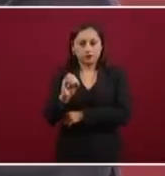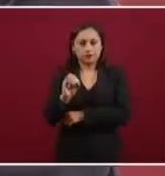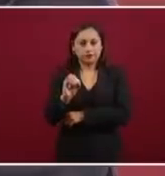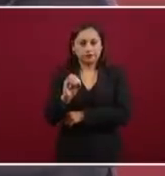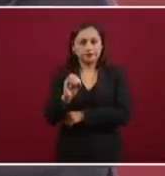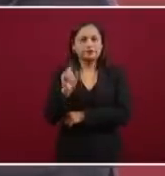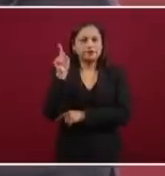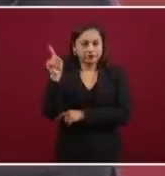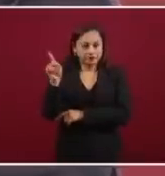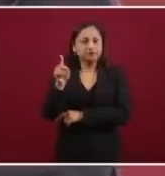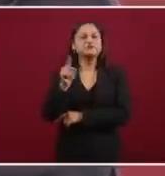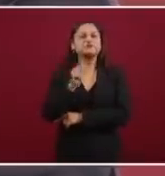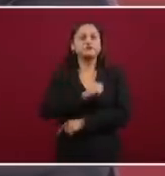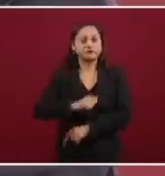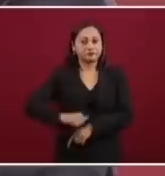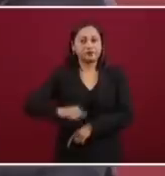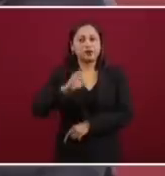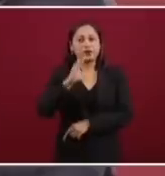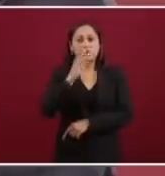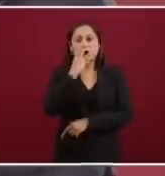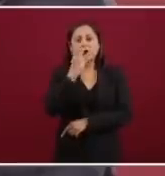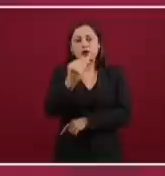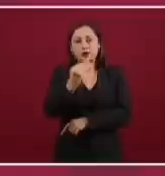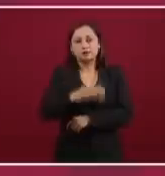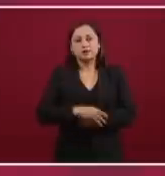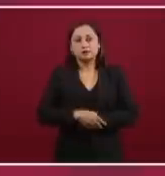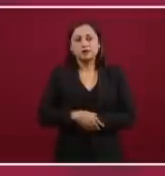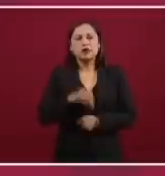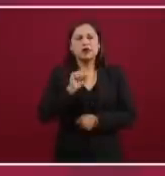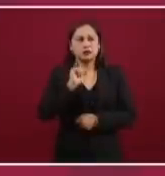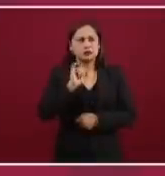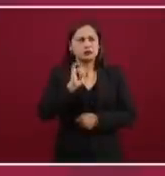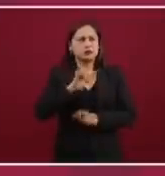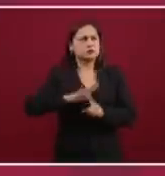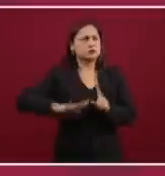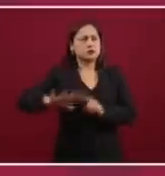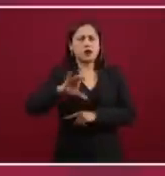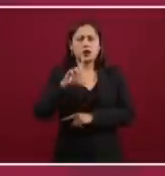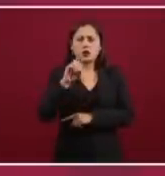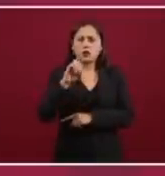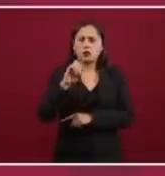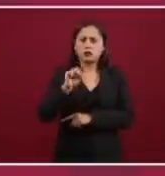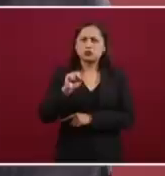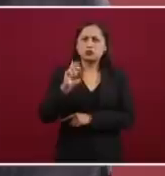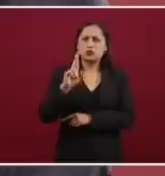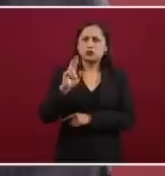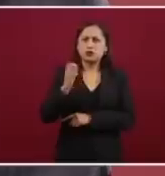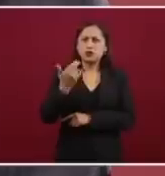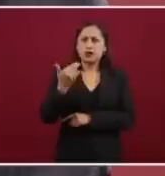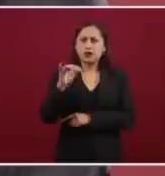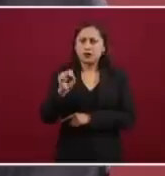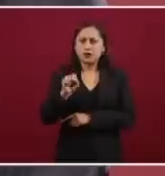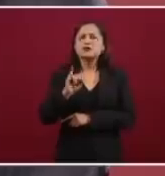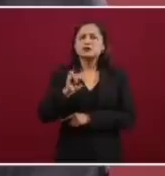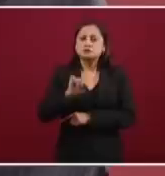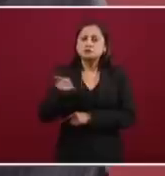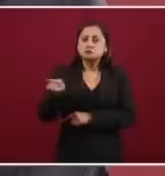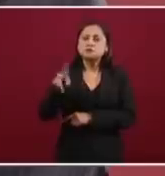en Coyoacán, sí, por los Reyes, sí, sí es cierto.